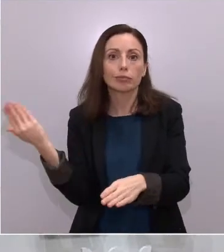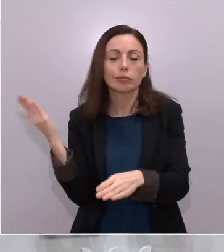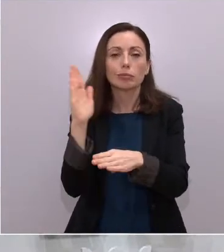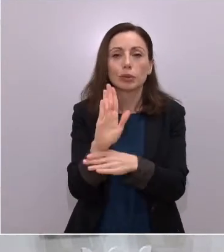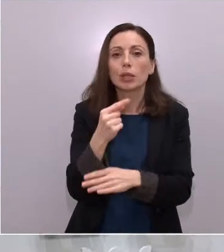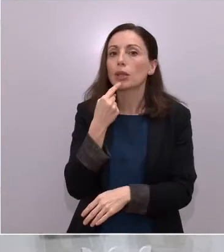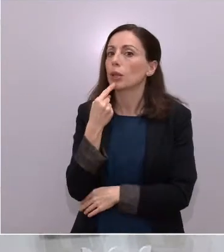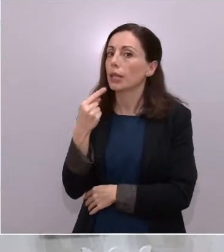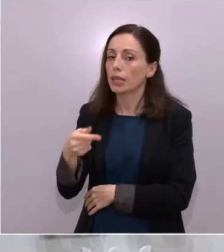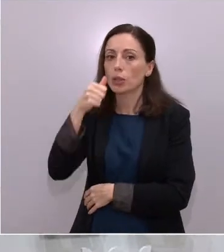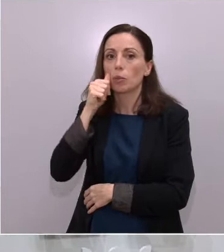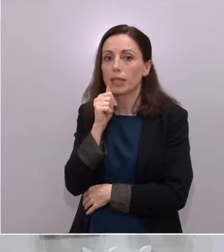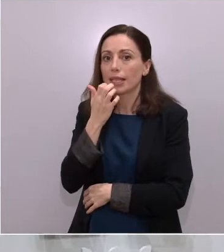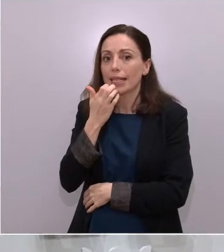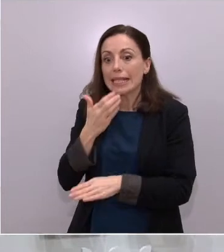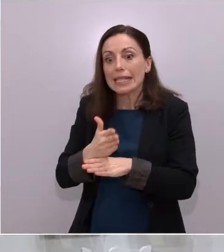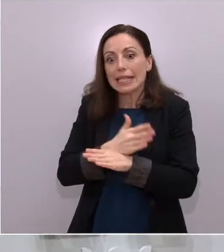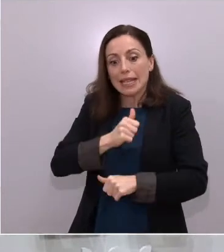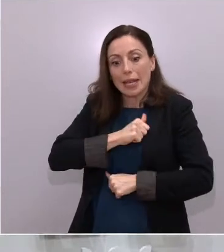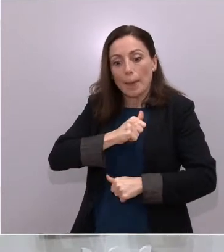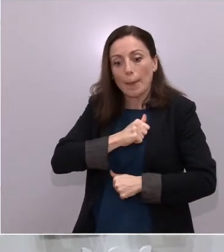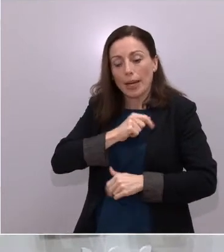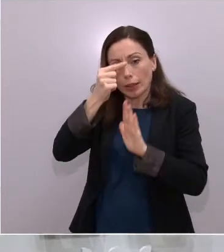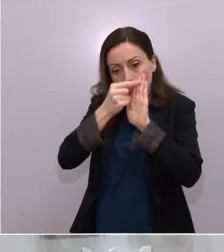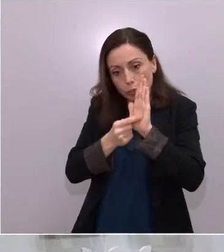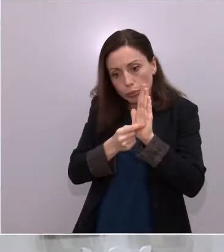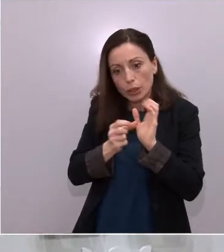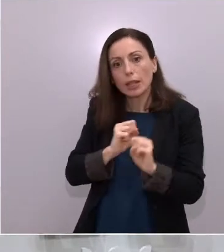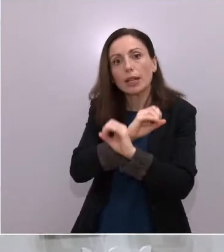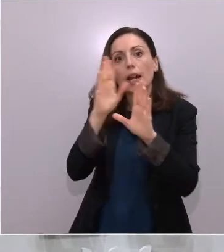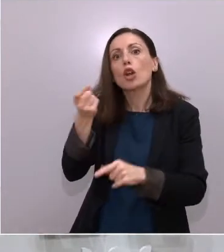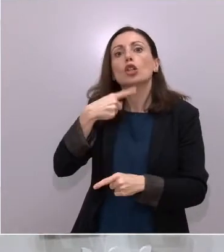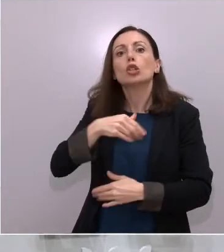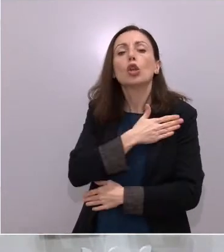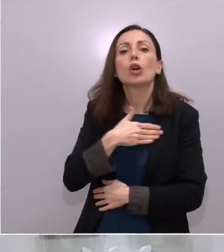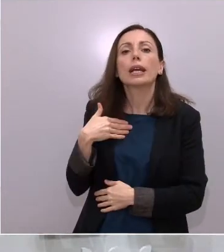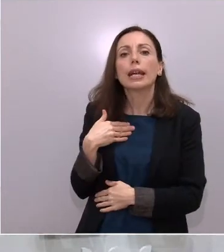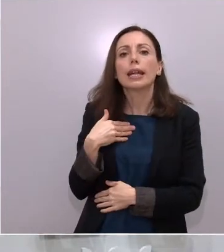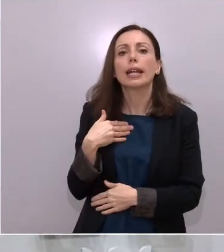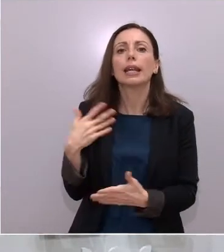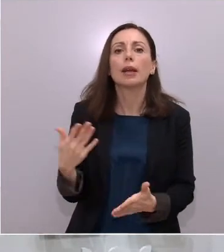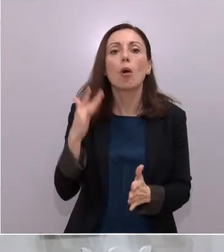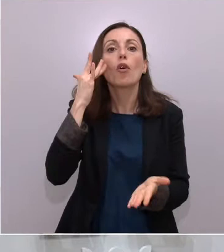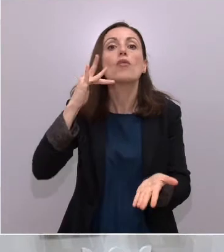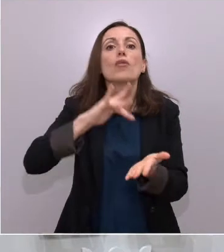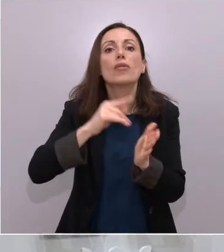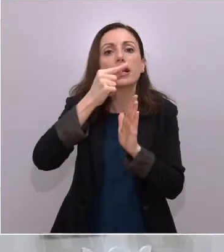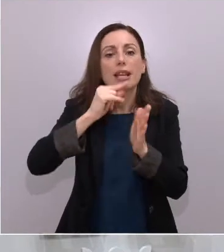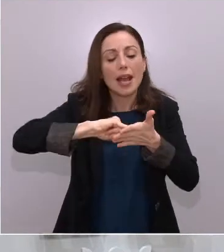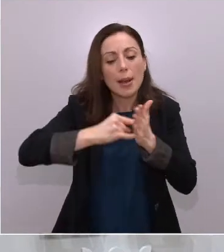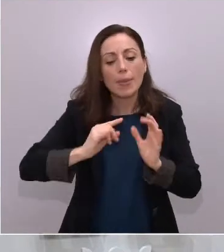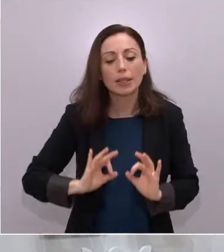al presidente Sánchez. Todos esperamos fechas y planes concretos y que esas medidas